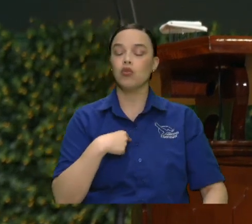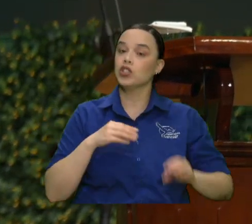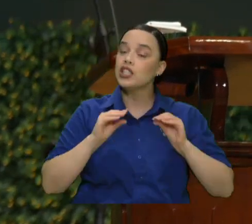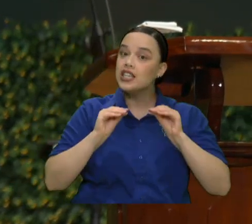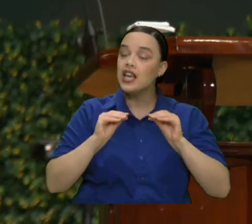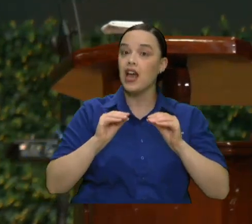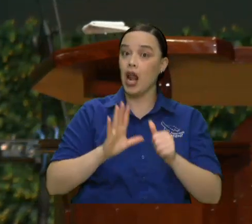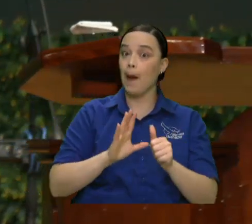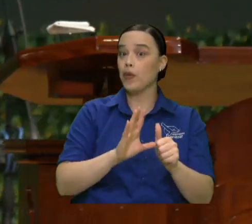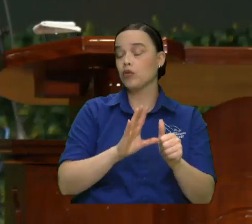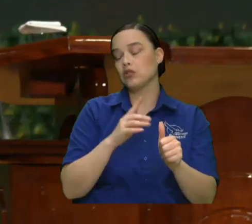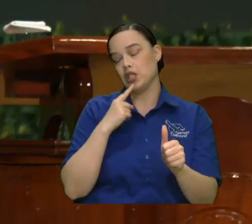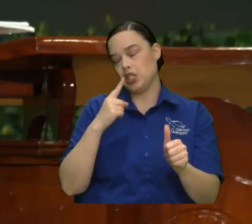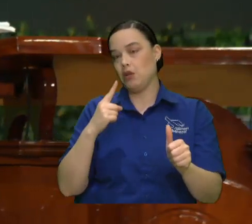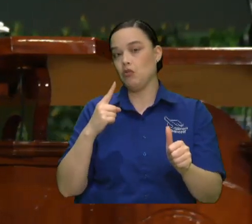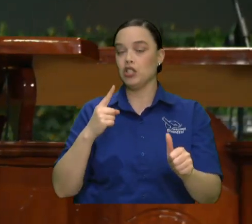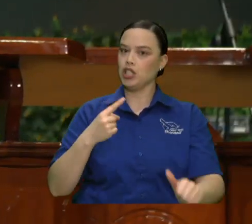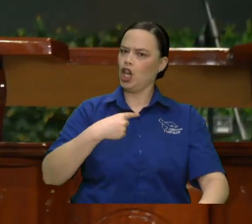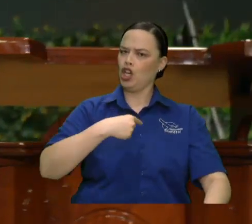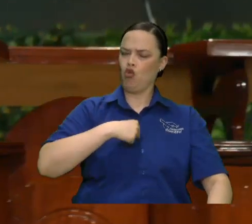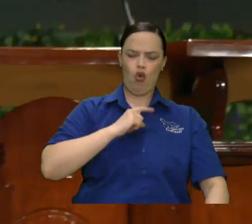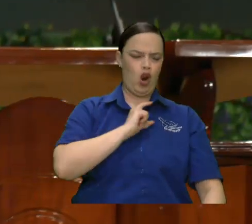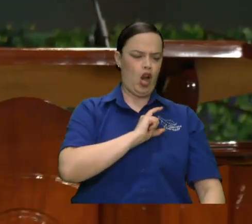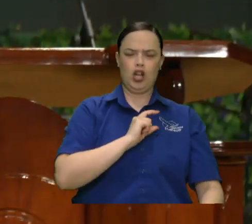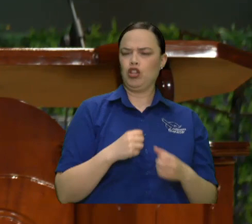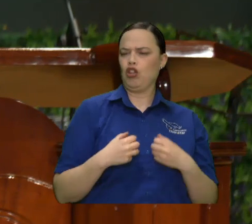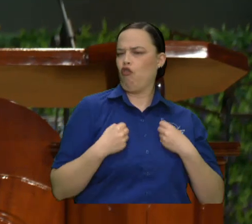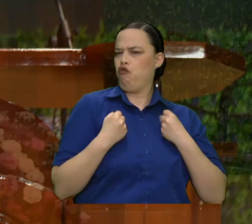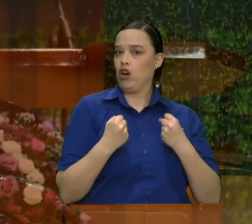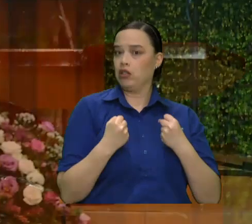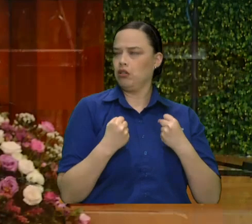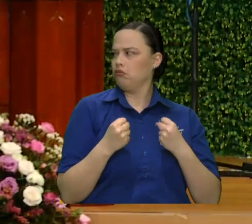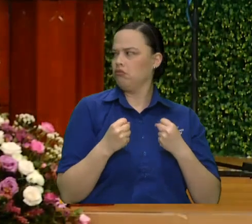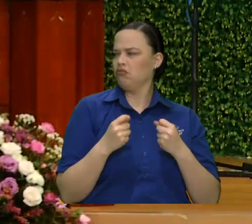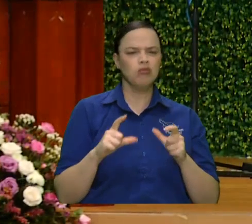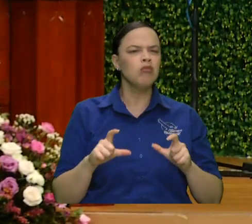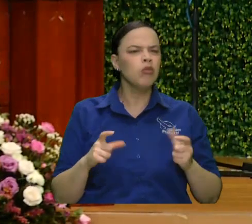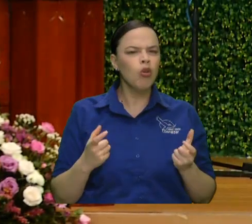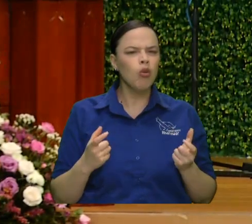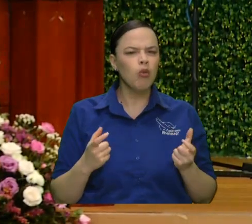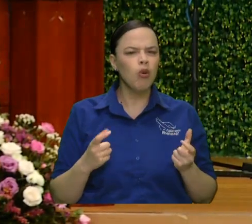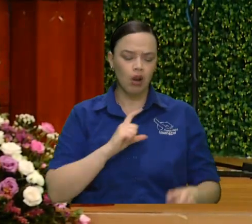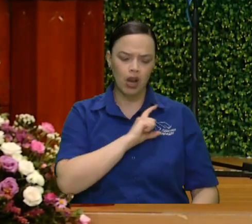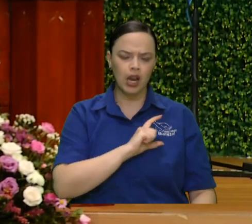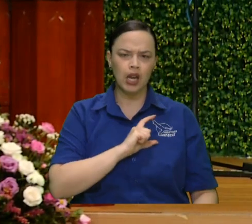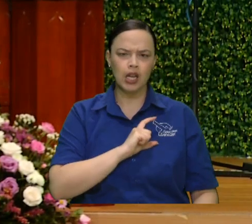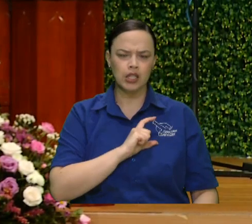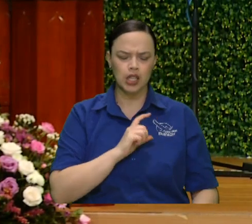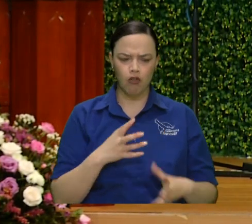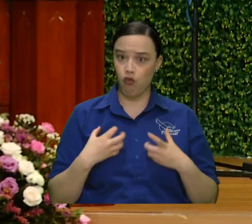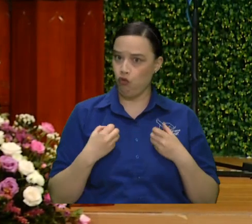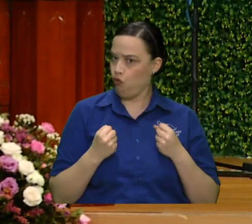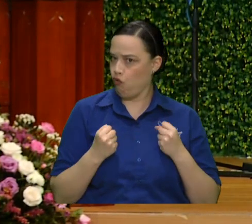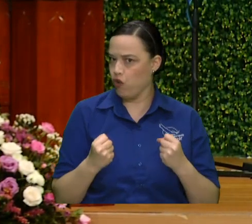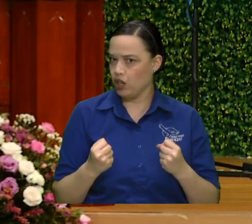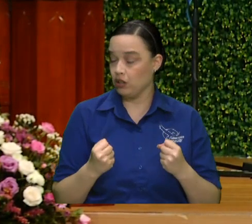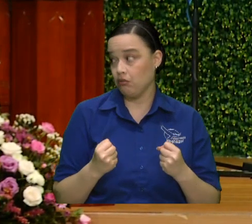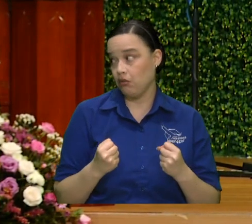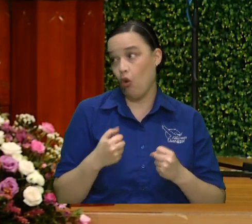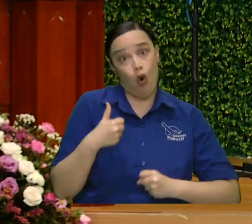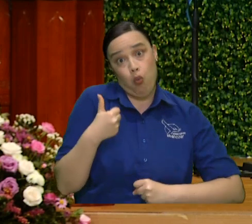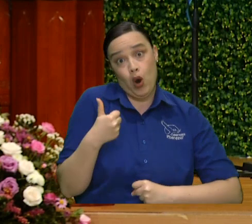que a veces uno dice es que yo soy de carácter fuerte como así de carácter fuerte o el de buen